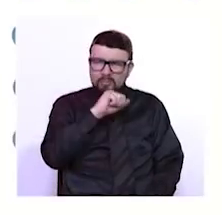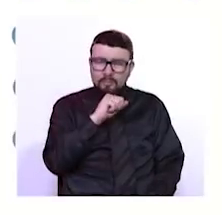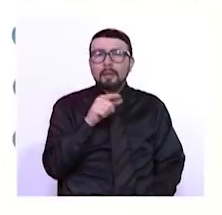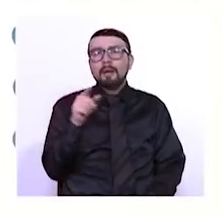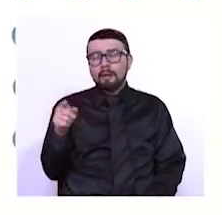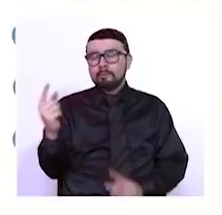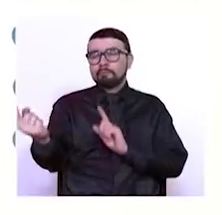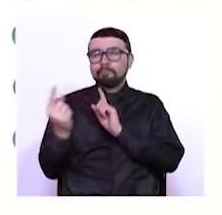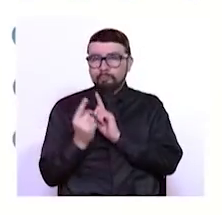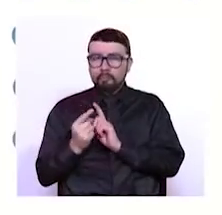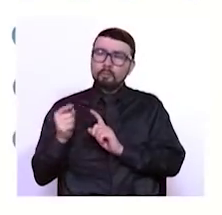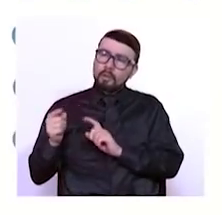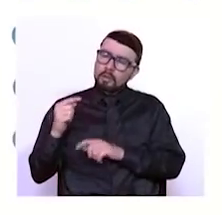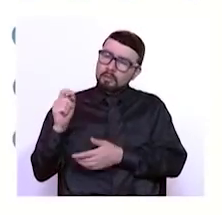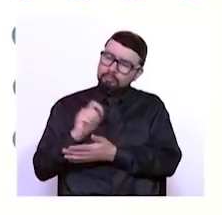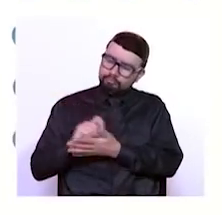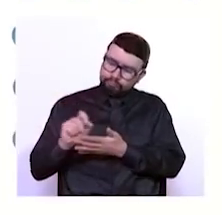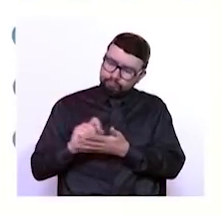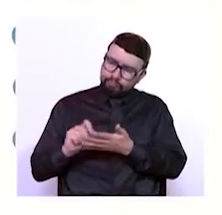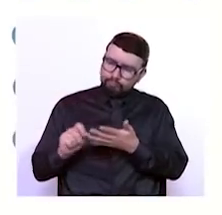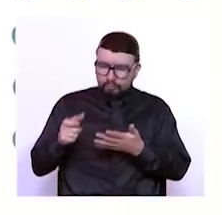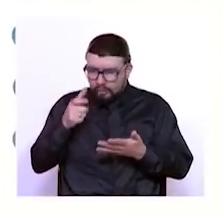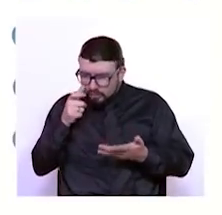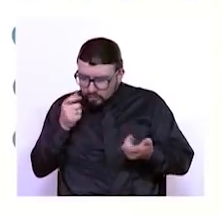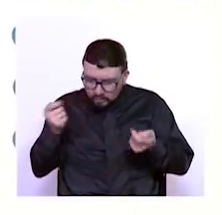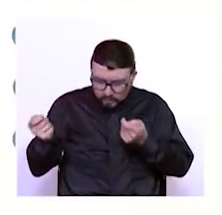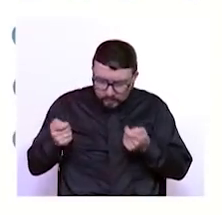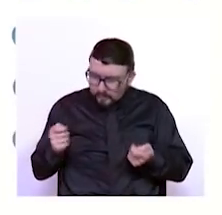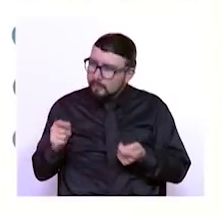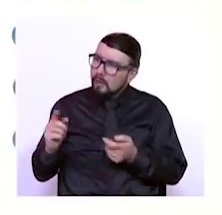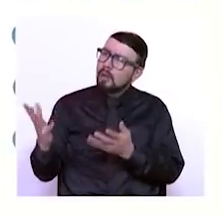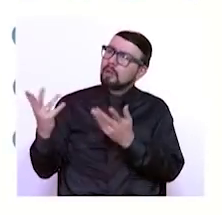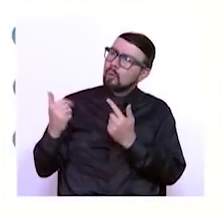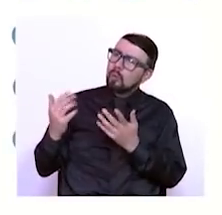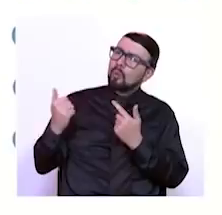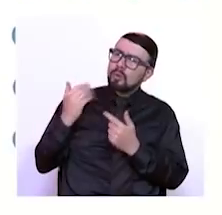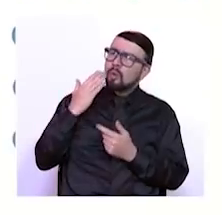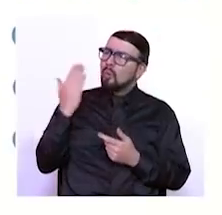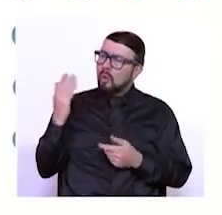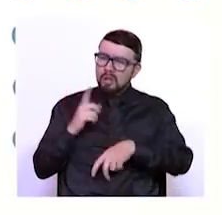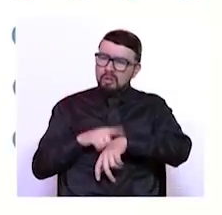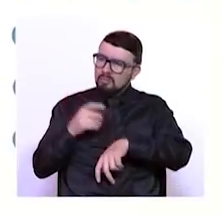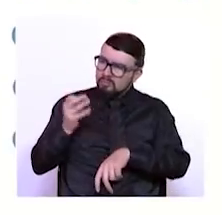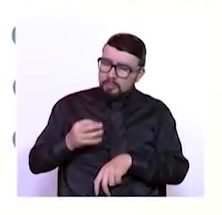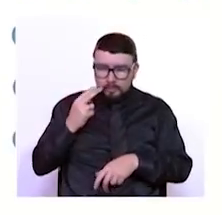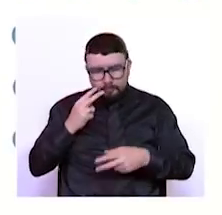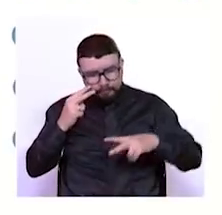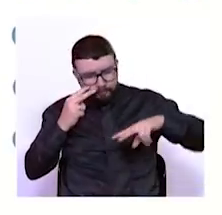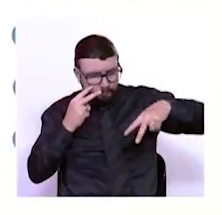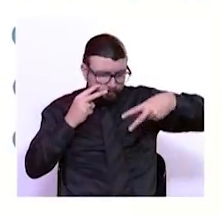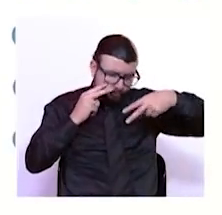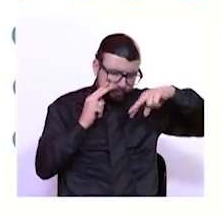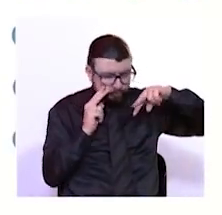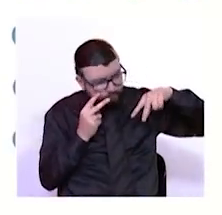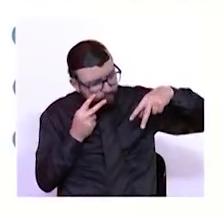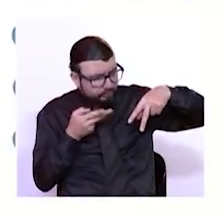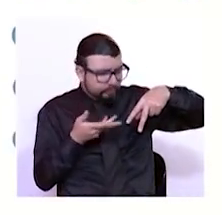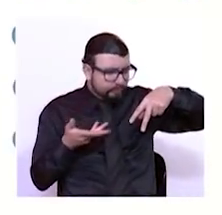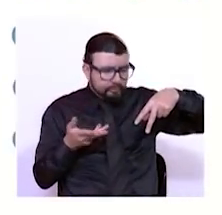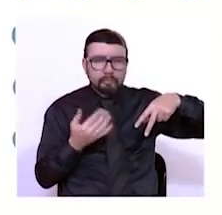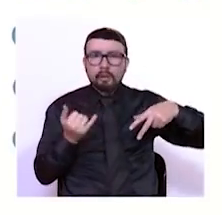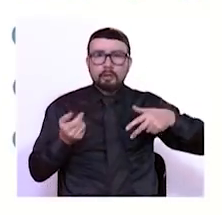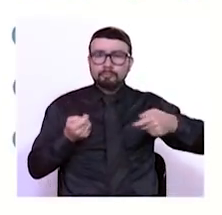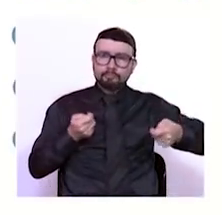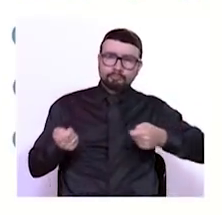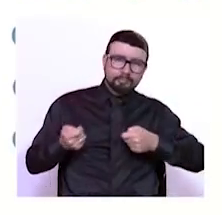clínica, haciendo una buena anamnesis, es decir, escuchando a la paciente, mirando, haciendo ciertas